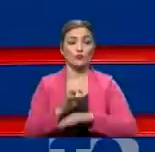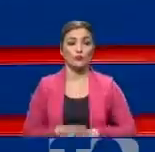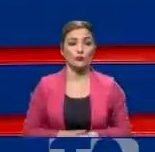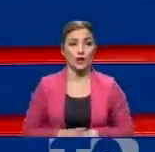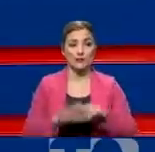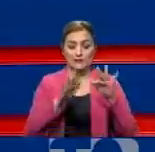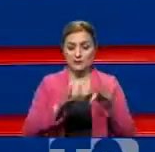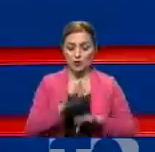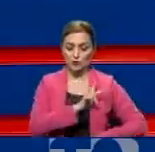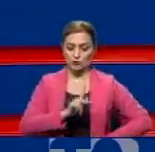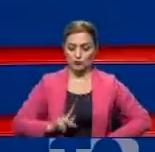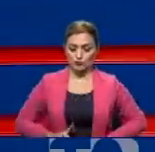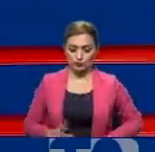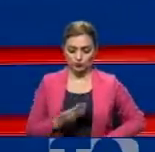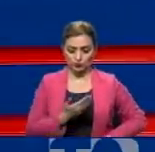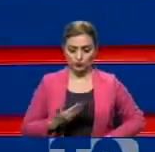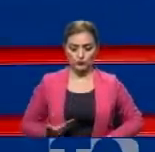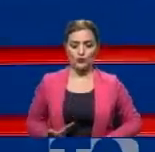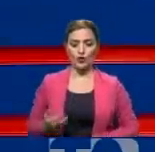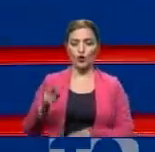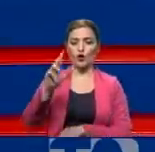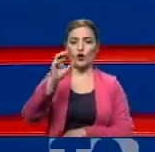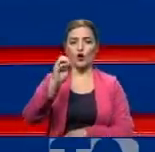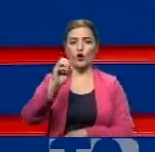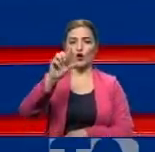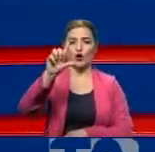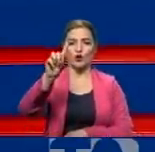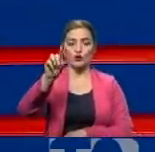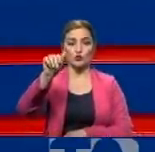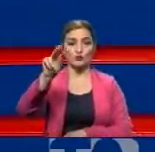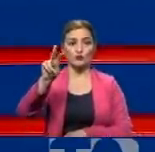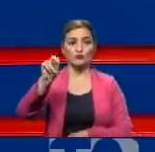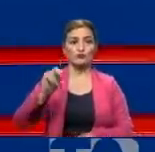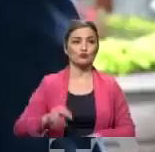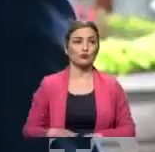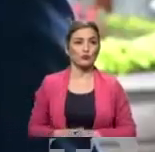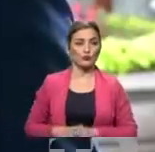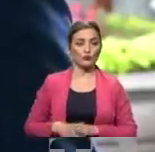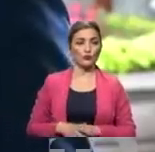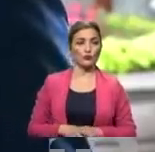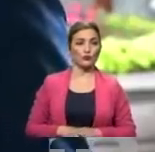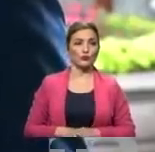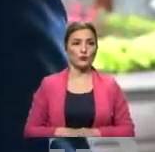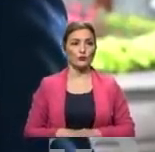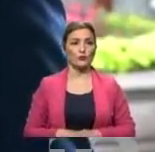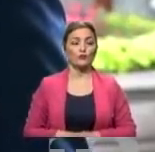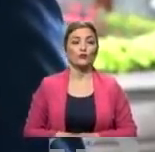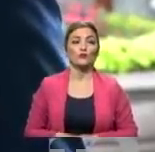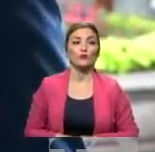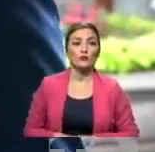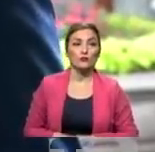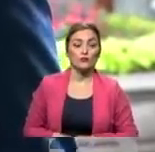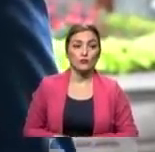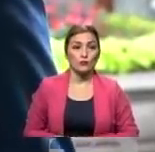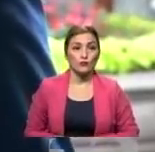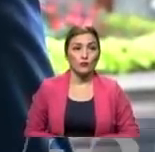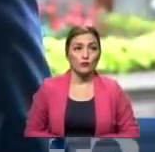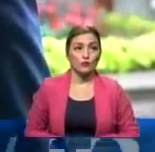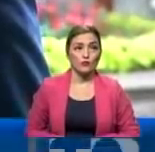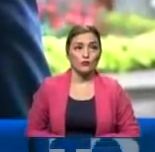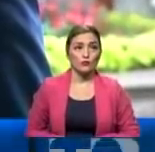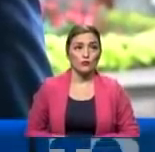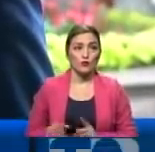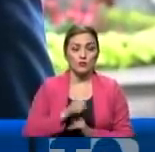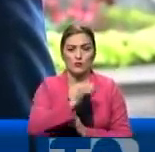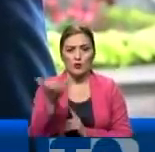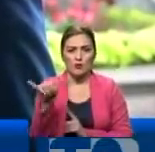el secretario particular de la presidencia, Juan Sebastián Roldán. Nunca, repito, nunca hemos visto